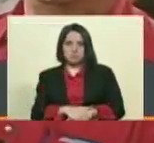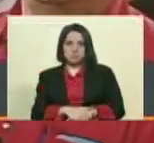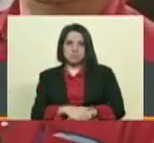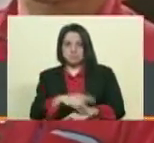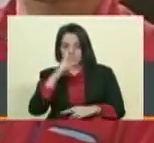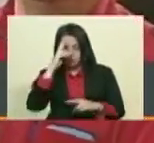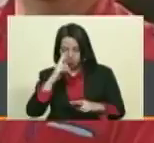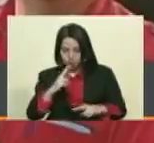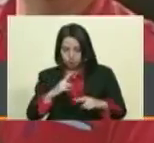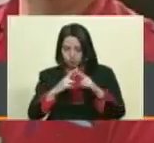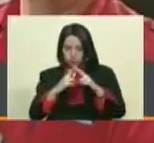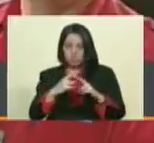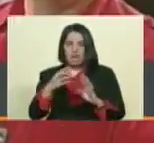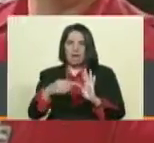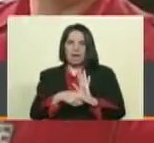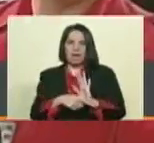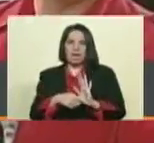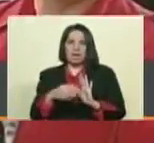reconocer